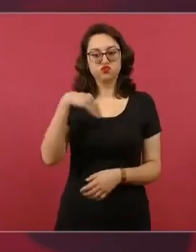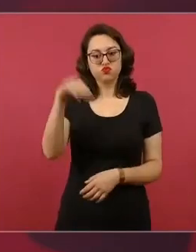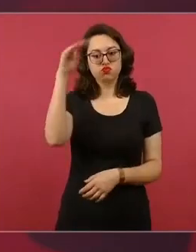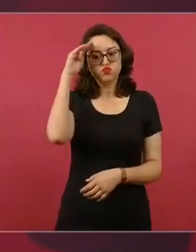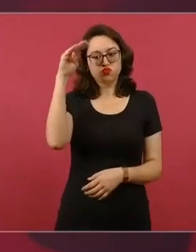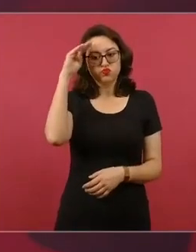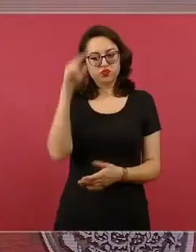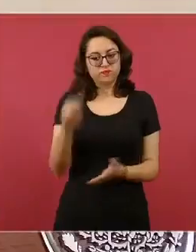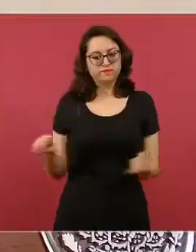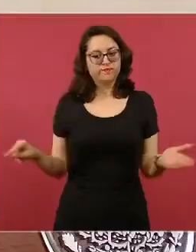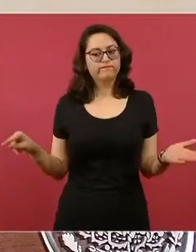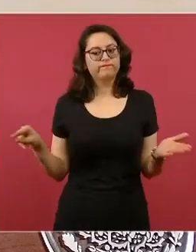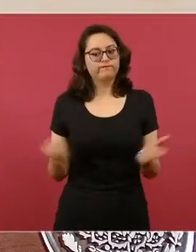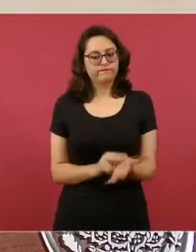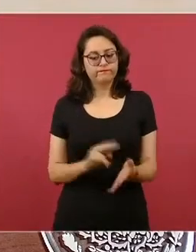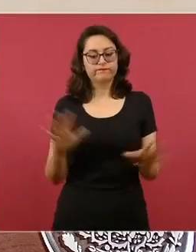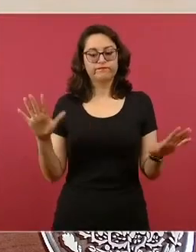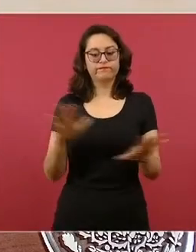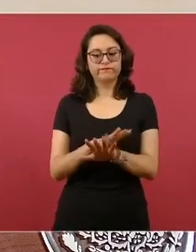Sí,